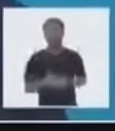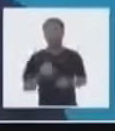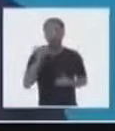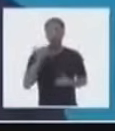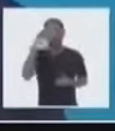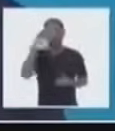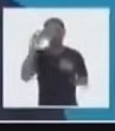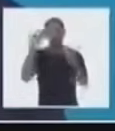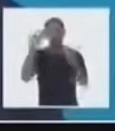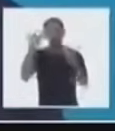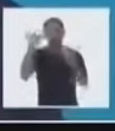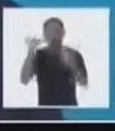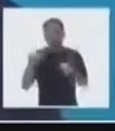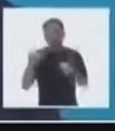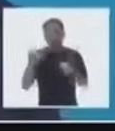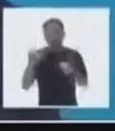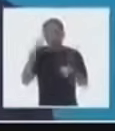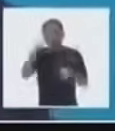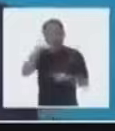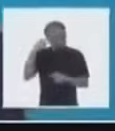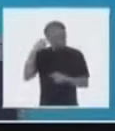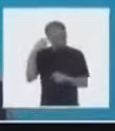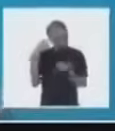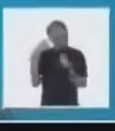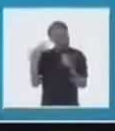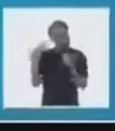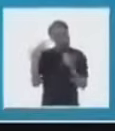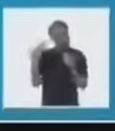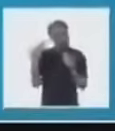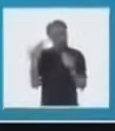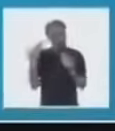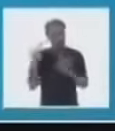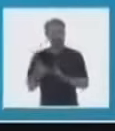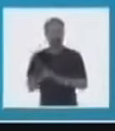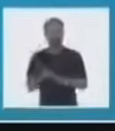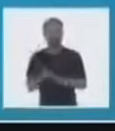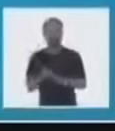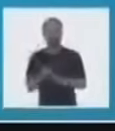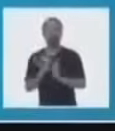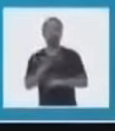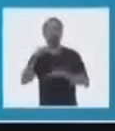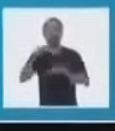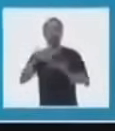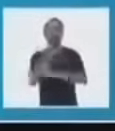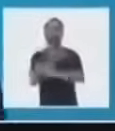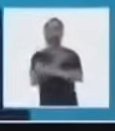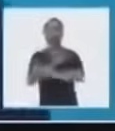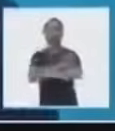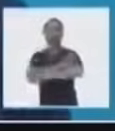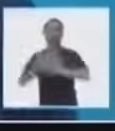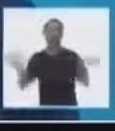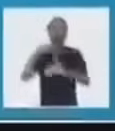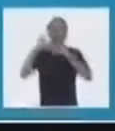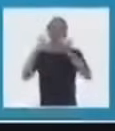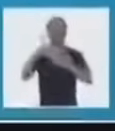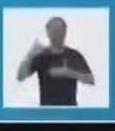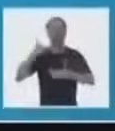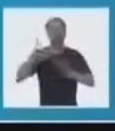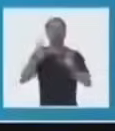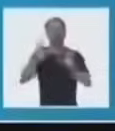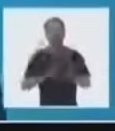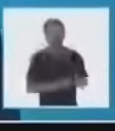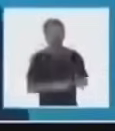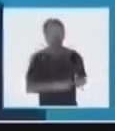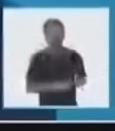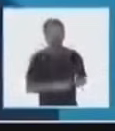usted no lo dice, pero sé que hay bronca con alguno, con el Partido Obrero, por ejemplo. Bronca no, son discusiones políticas. Que